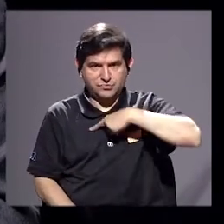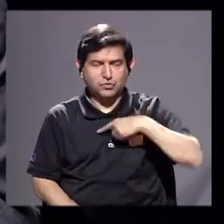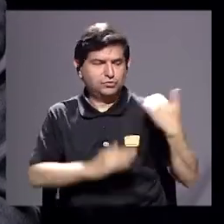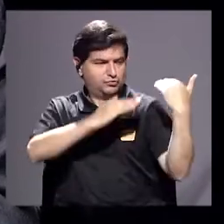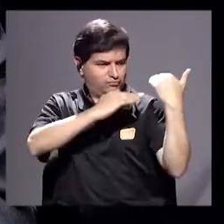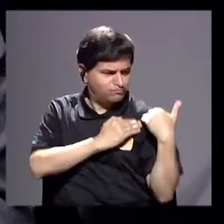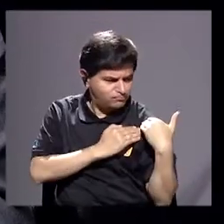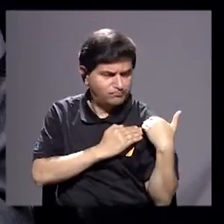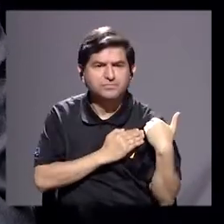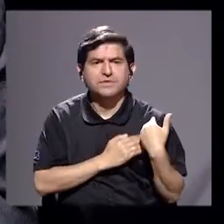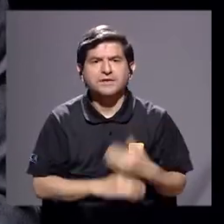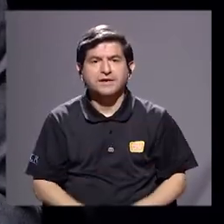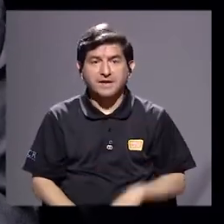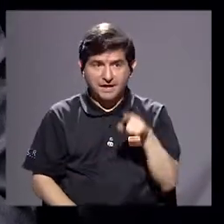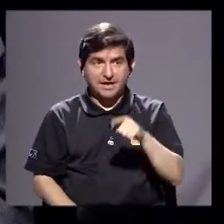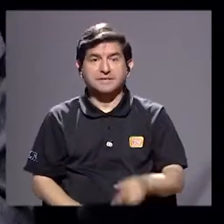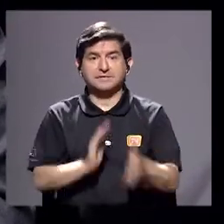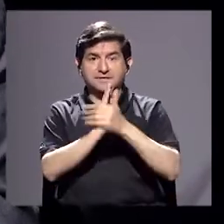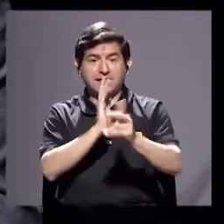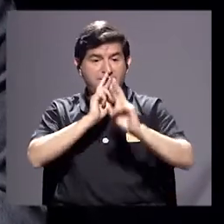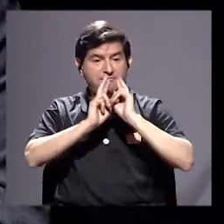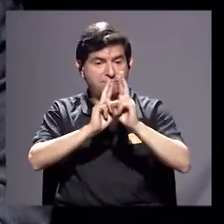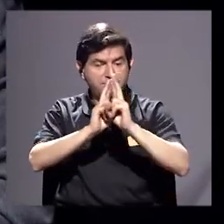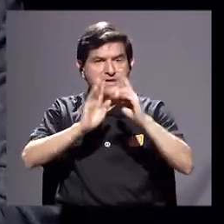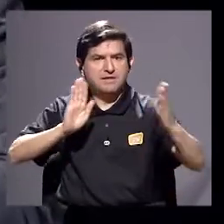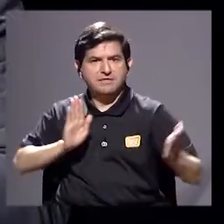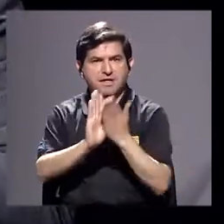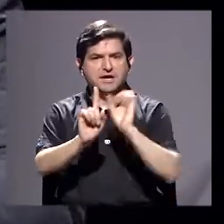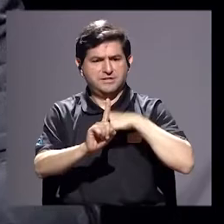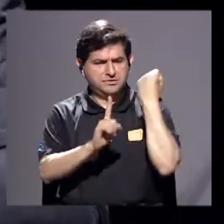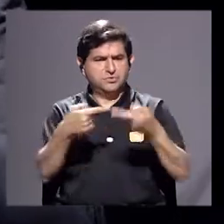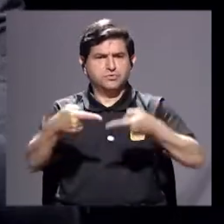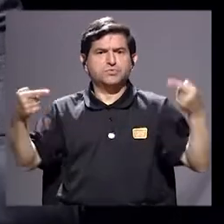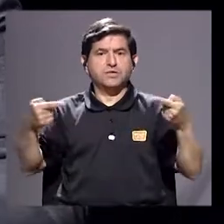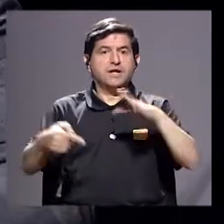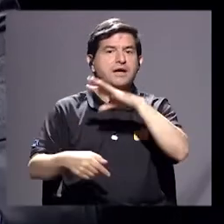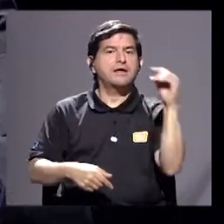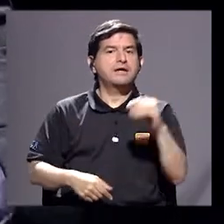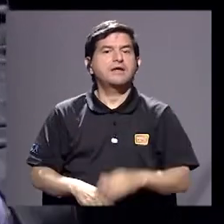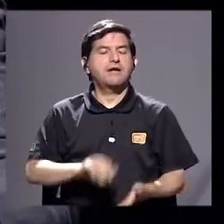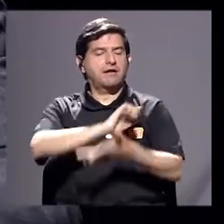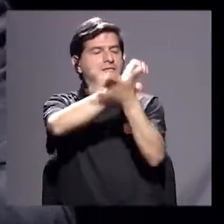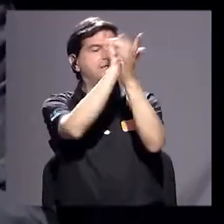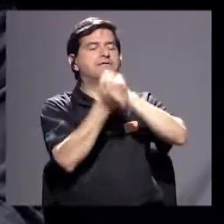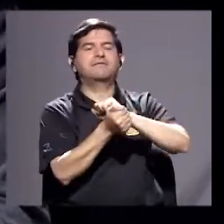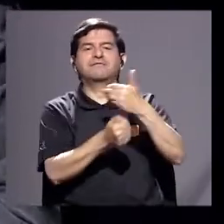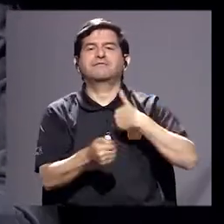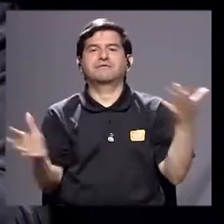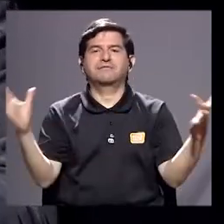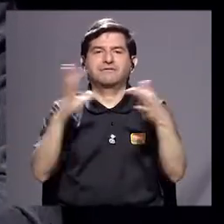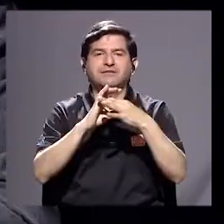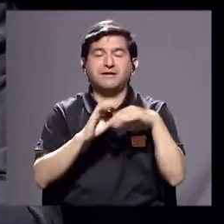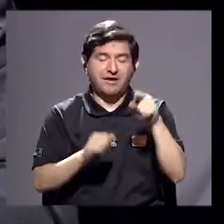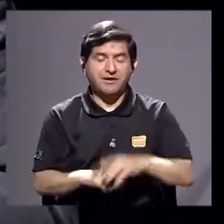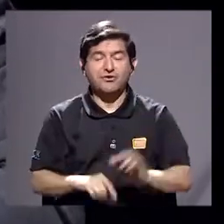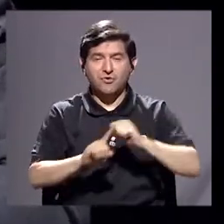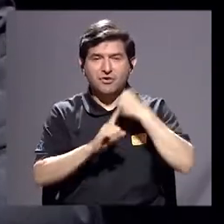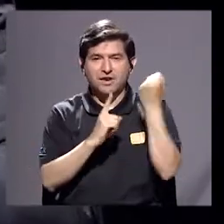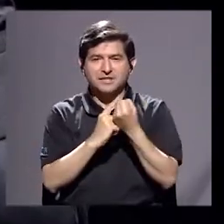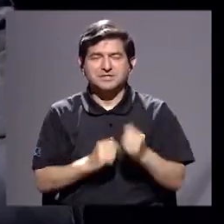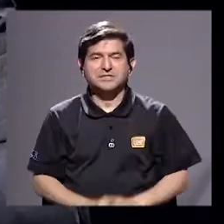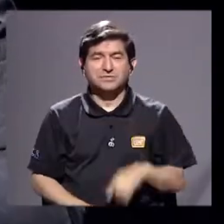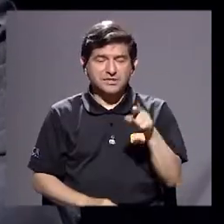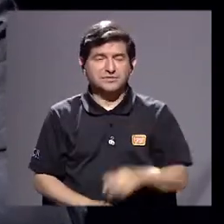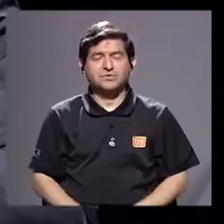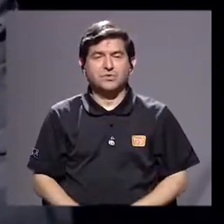que es la capacidad de respuesta de enfrentarse a un evento adverso y la capacidad de adaptación que es lo que tiene que ver con resiliencia frente a un evento